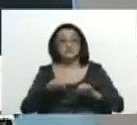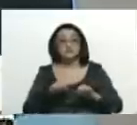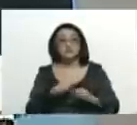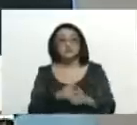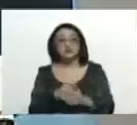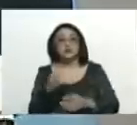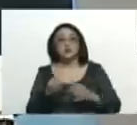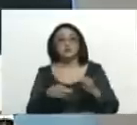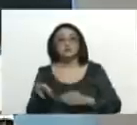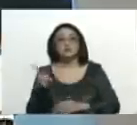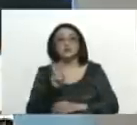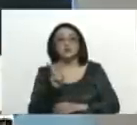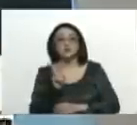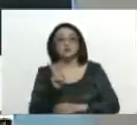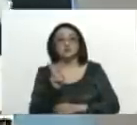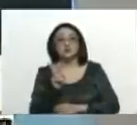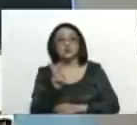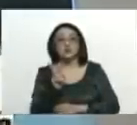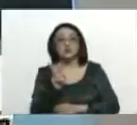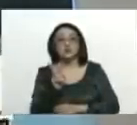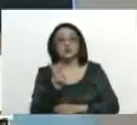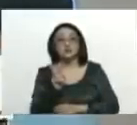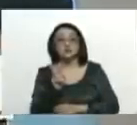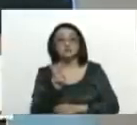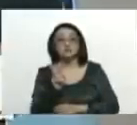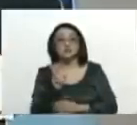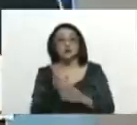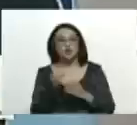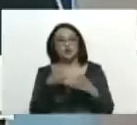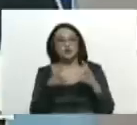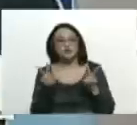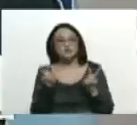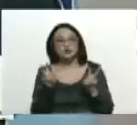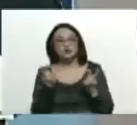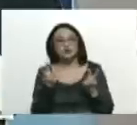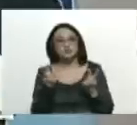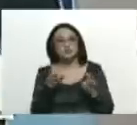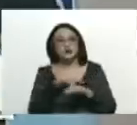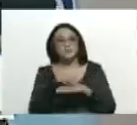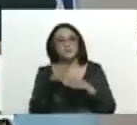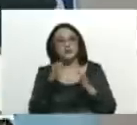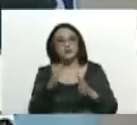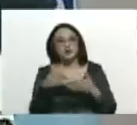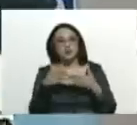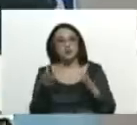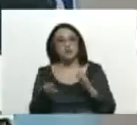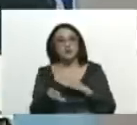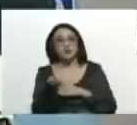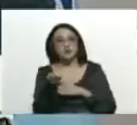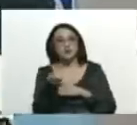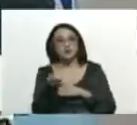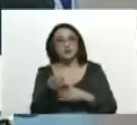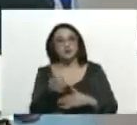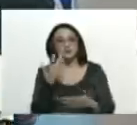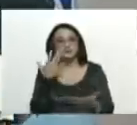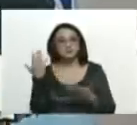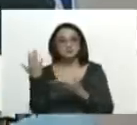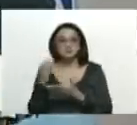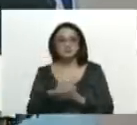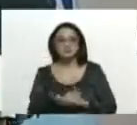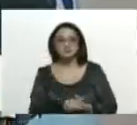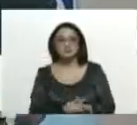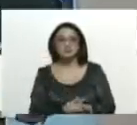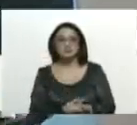la justicia Venezolana en todos estos casos a instancias del Ministerio Público como podemos observar